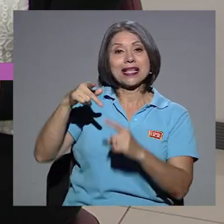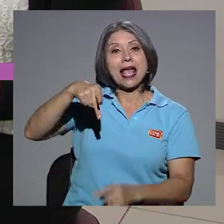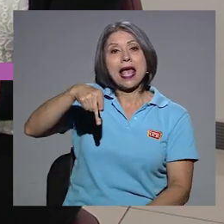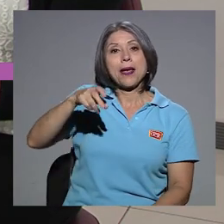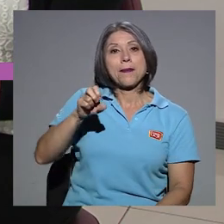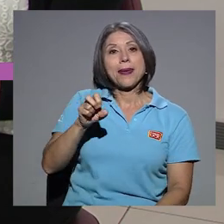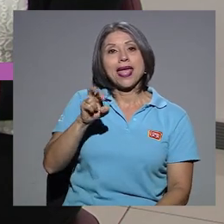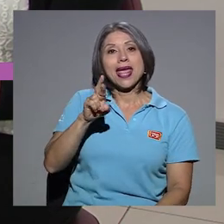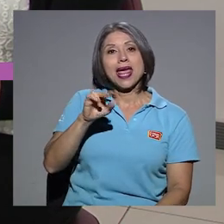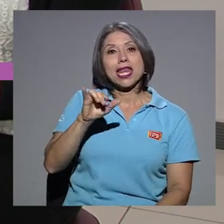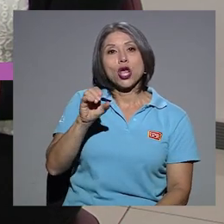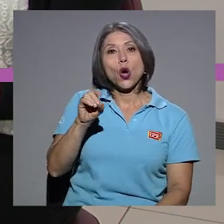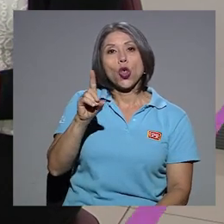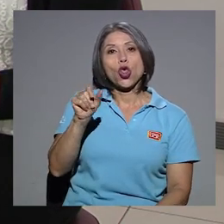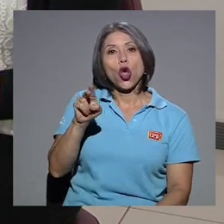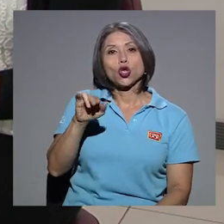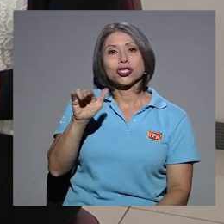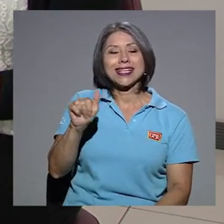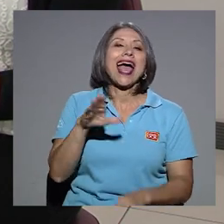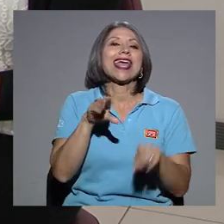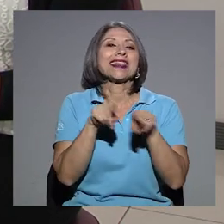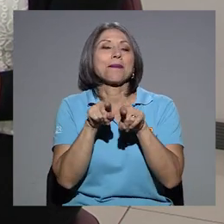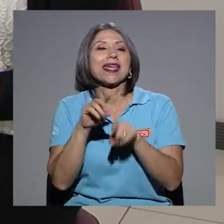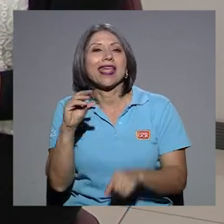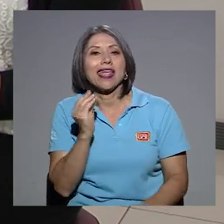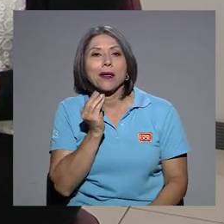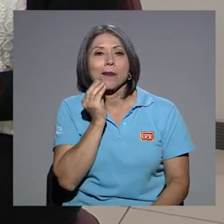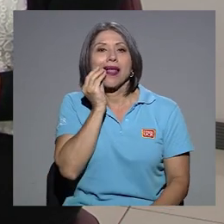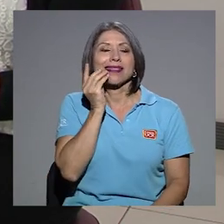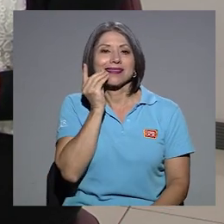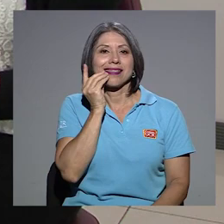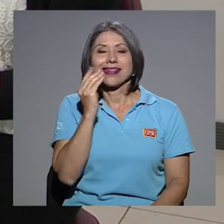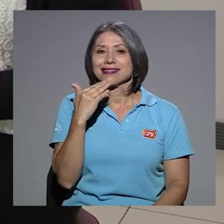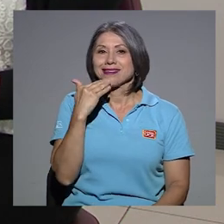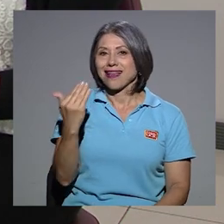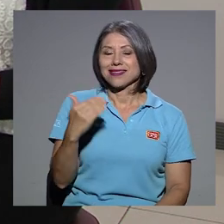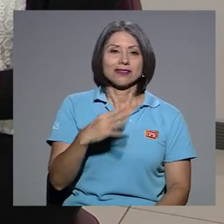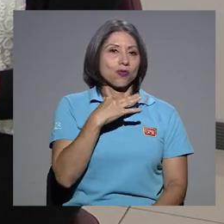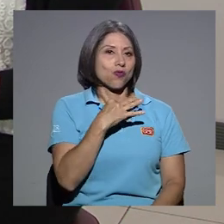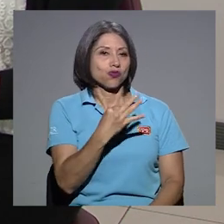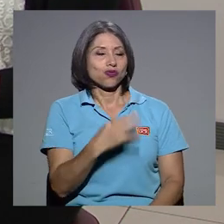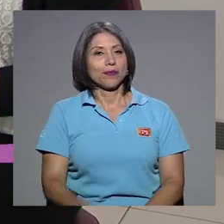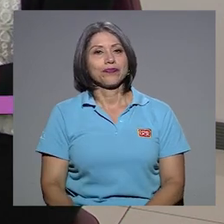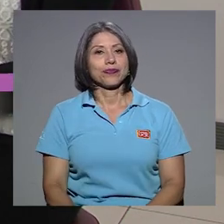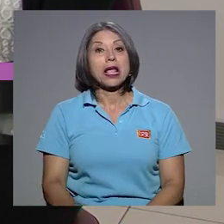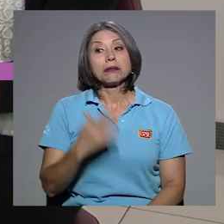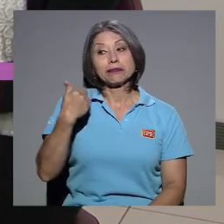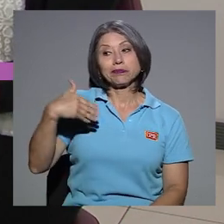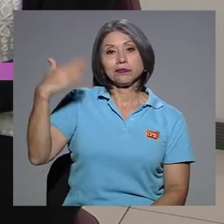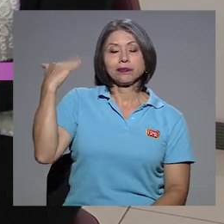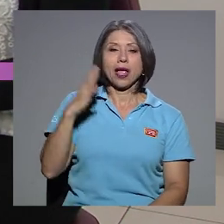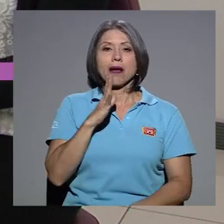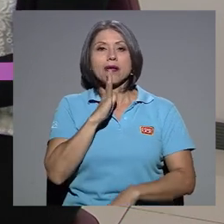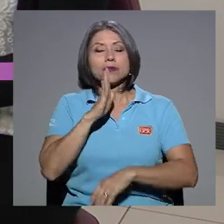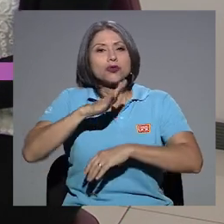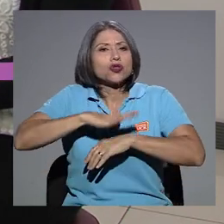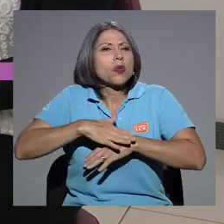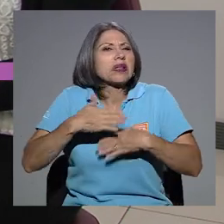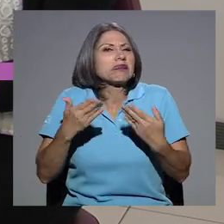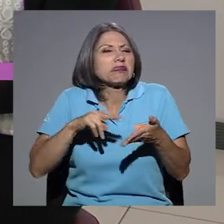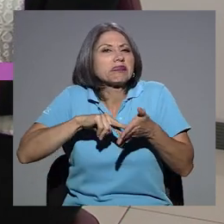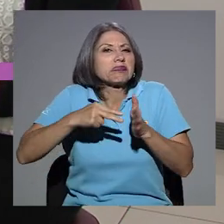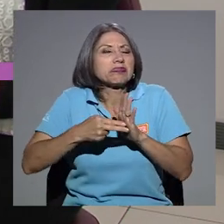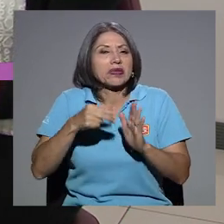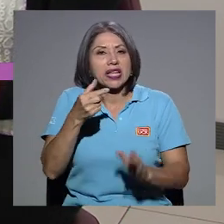periodoncia e implantes dentales. Gracias nuevamente por estar con nosotros. Con todos. Uh-huh. Bueno, en el primer bloque hablamos un poco, ¿verdad?, acerca de lo que es